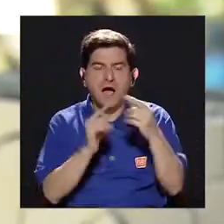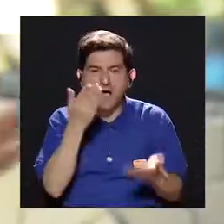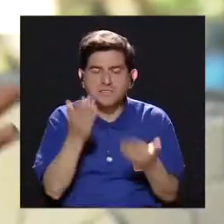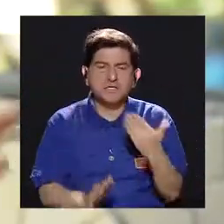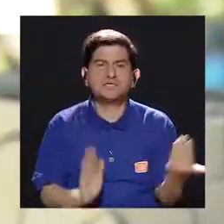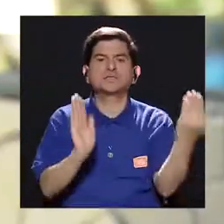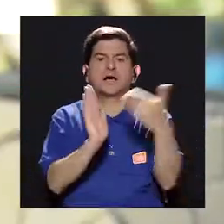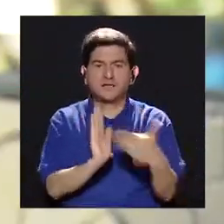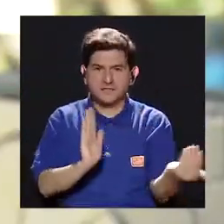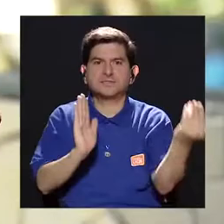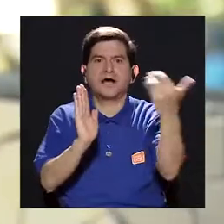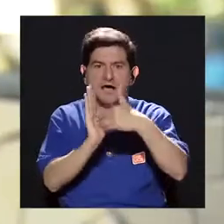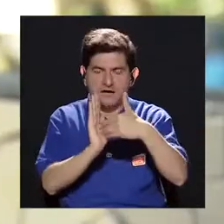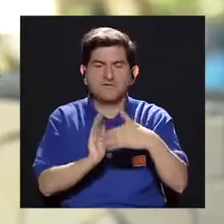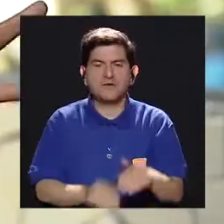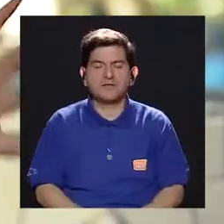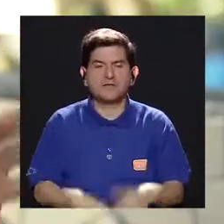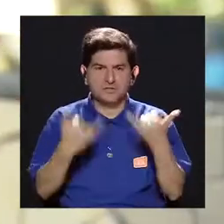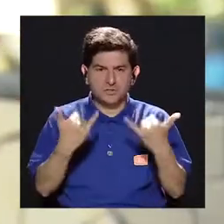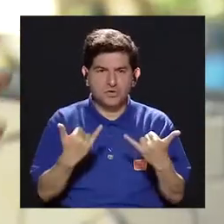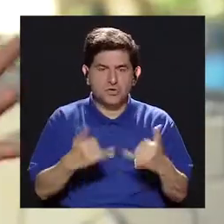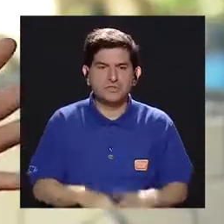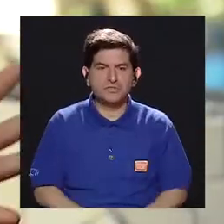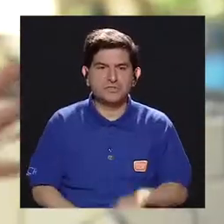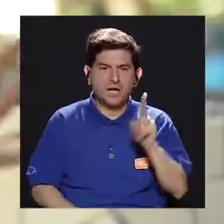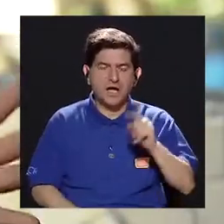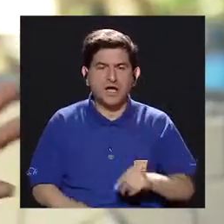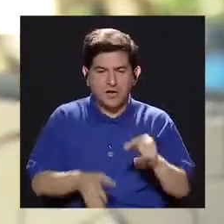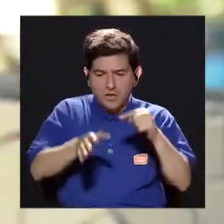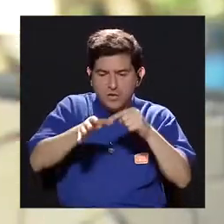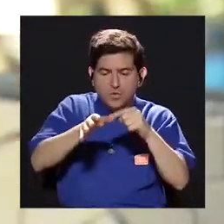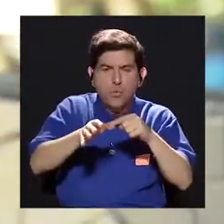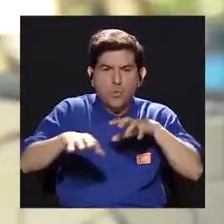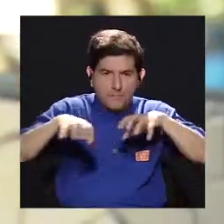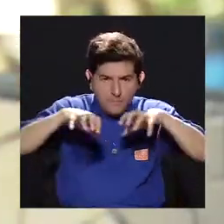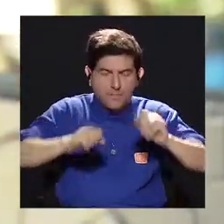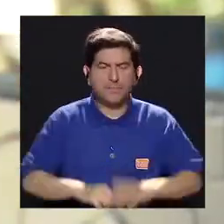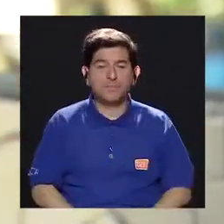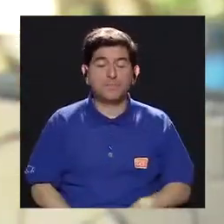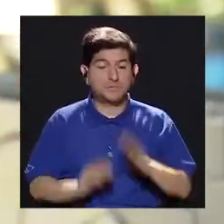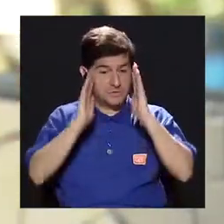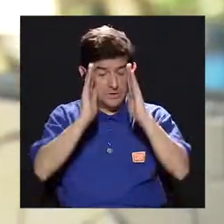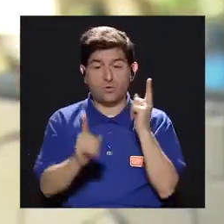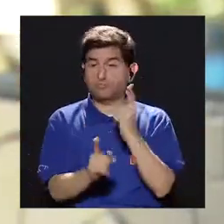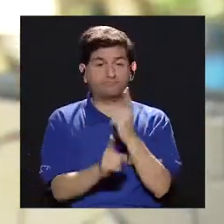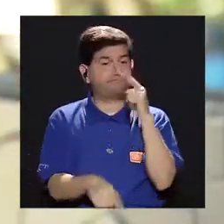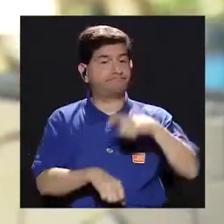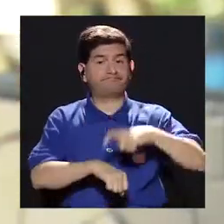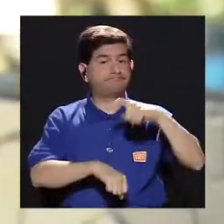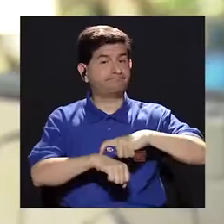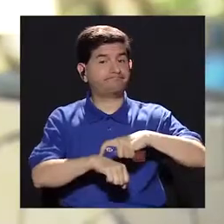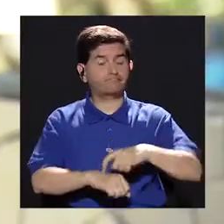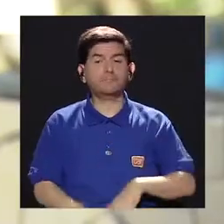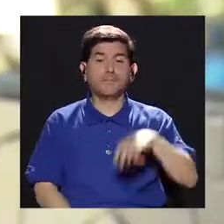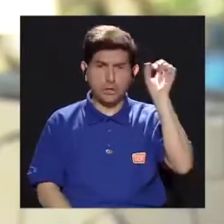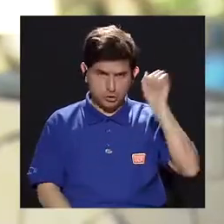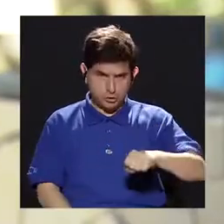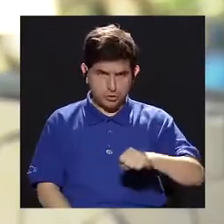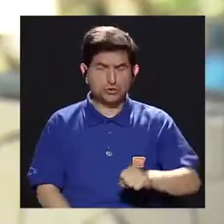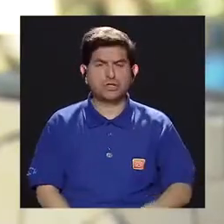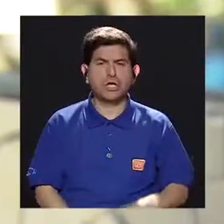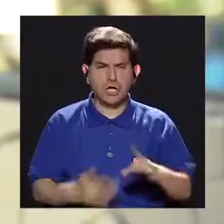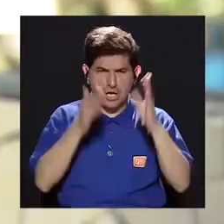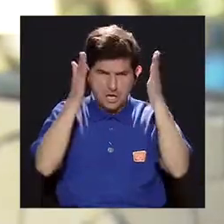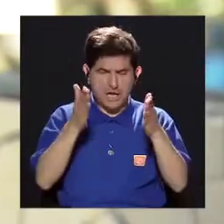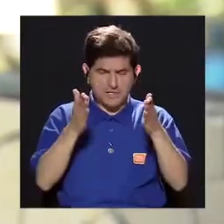puede crear una lesión a nivel de una articulación o otra parte del pie por no tratar a tiempo. Todo eso sí se trata,